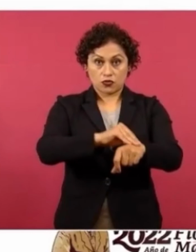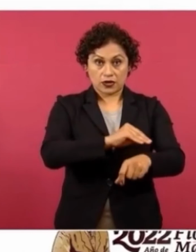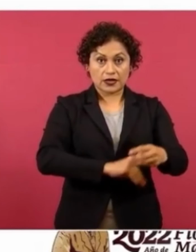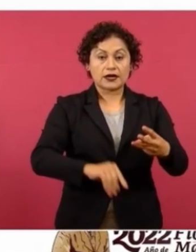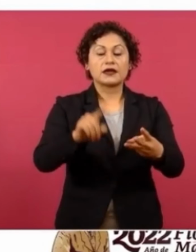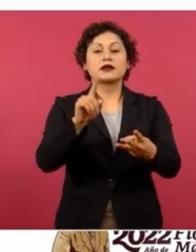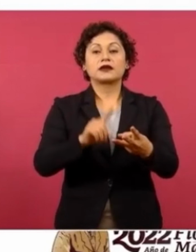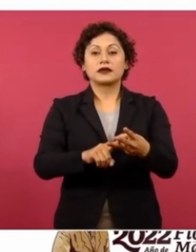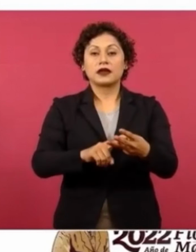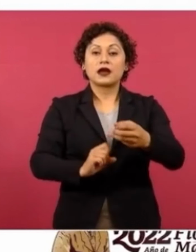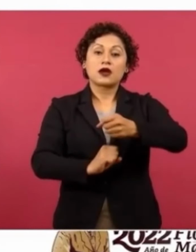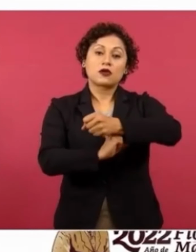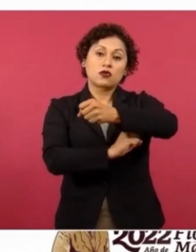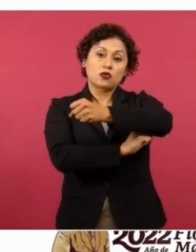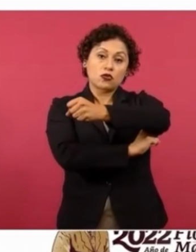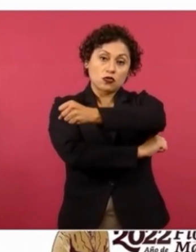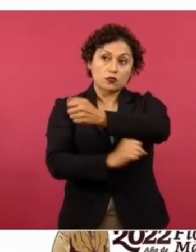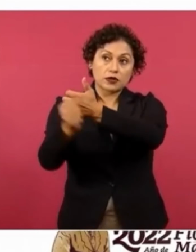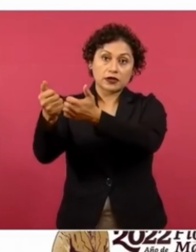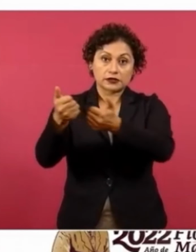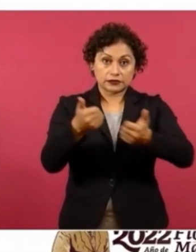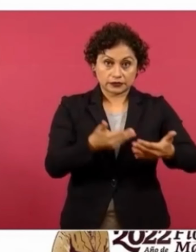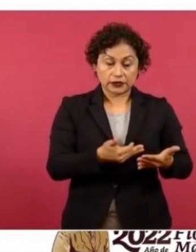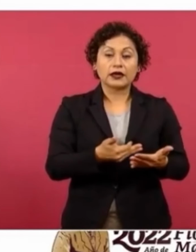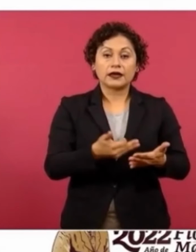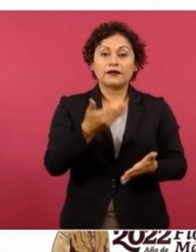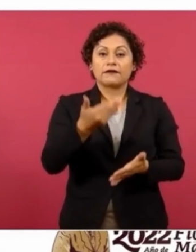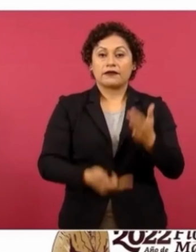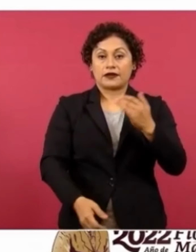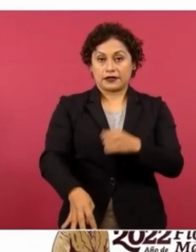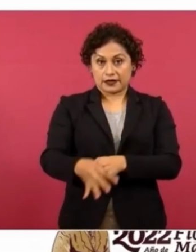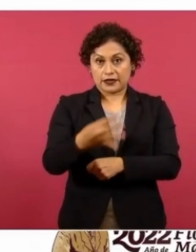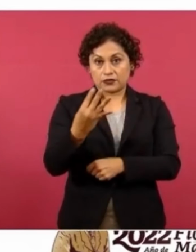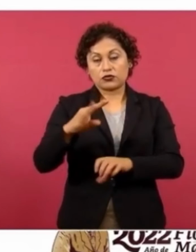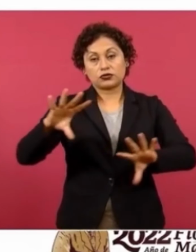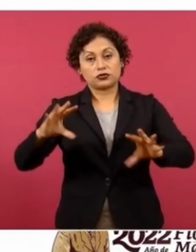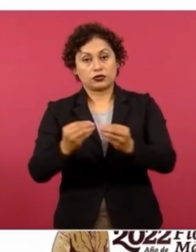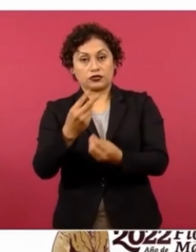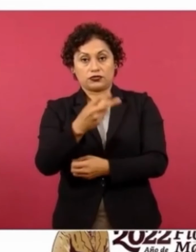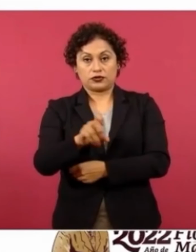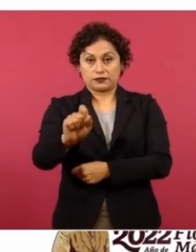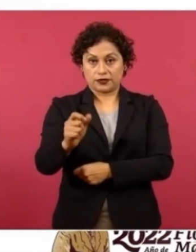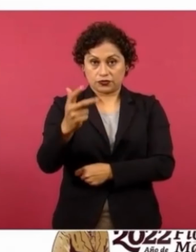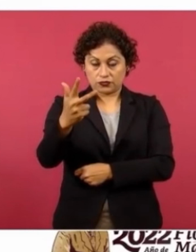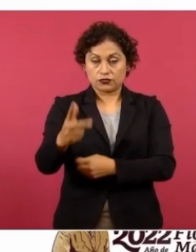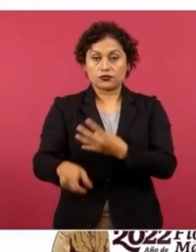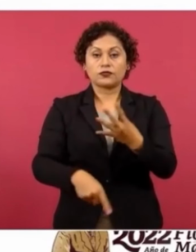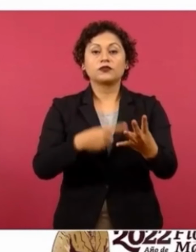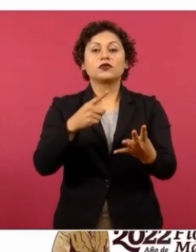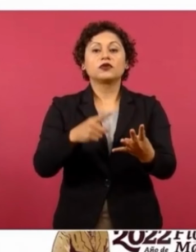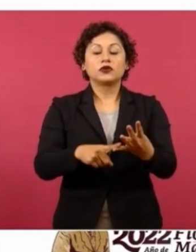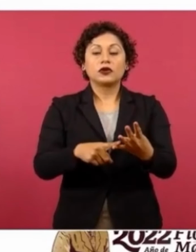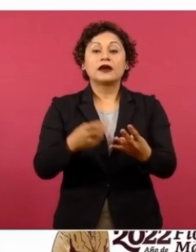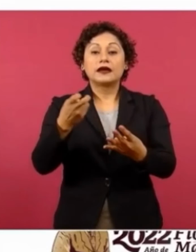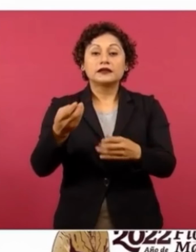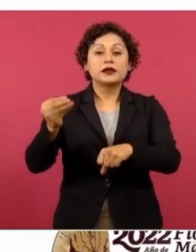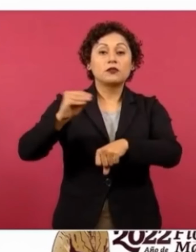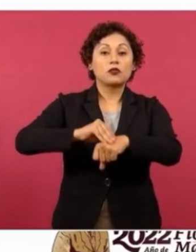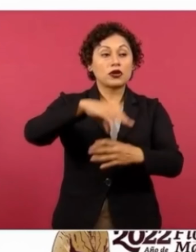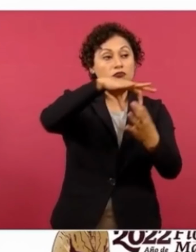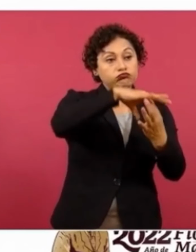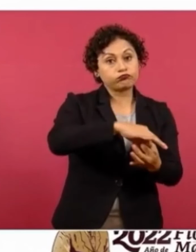las columnas prefabricadas, solamente faltan 14 de 228 y el montaje de estas columnas